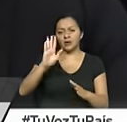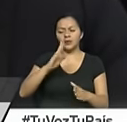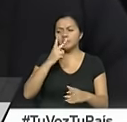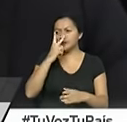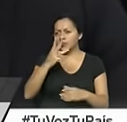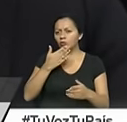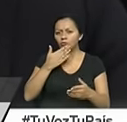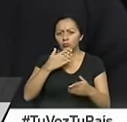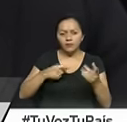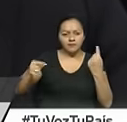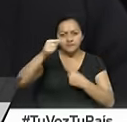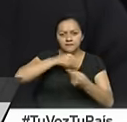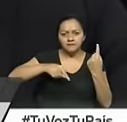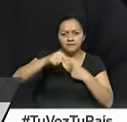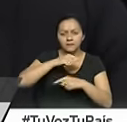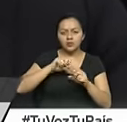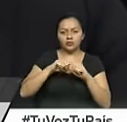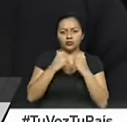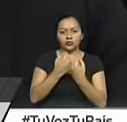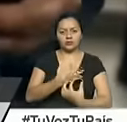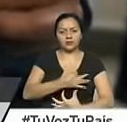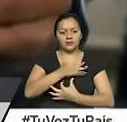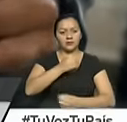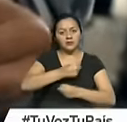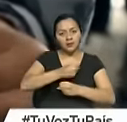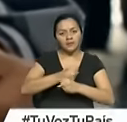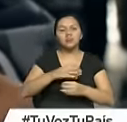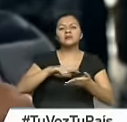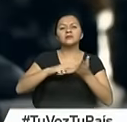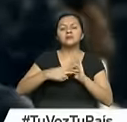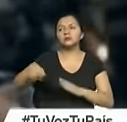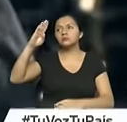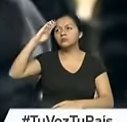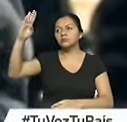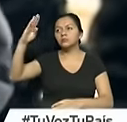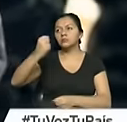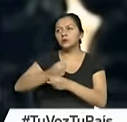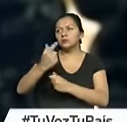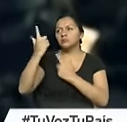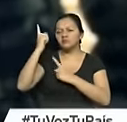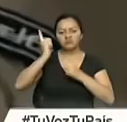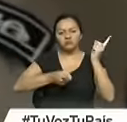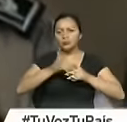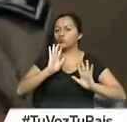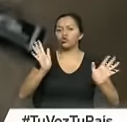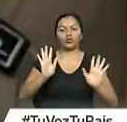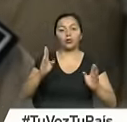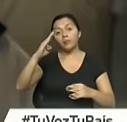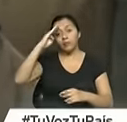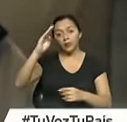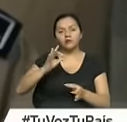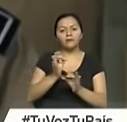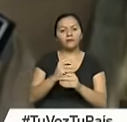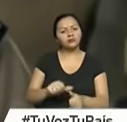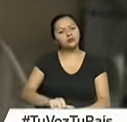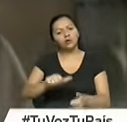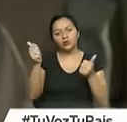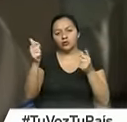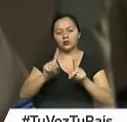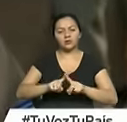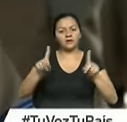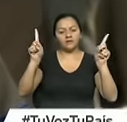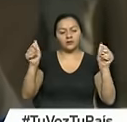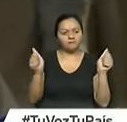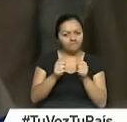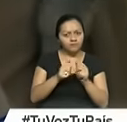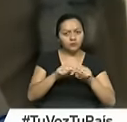mucho más civiles y en esa justamente condición de ser civiles y comunitarios, mucho más apegados de